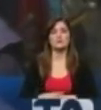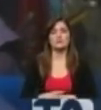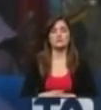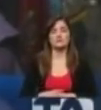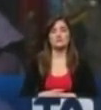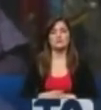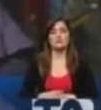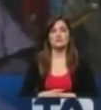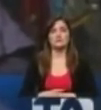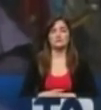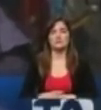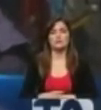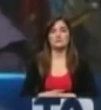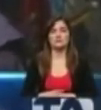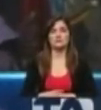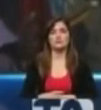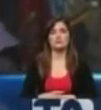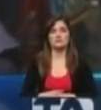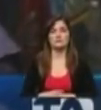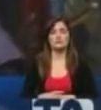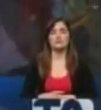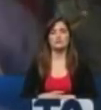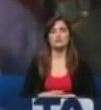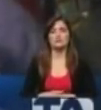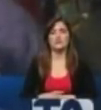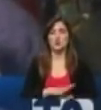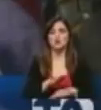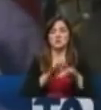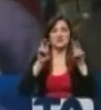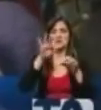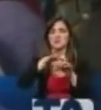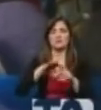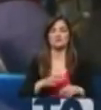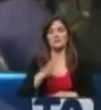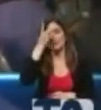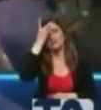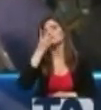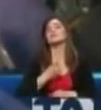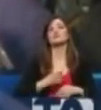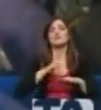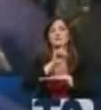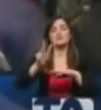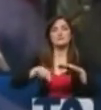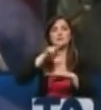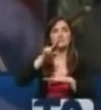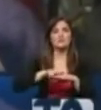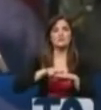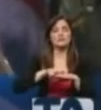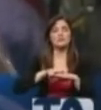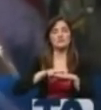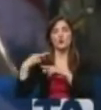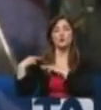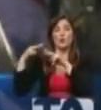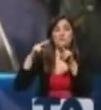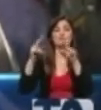tienen materia o que no tratan materia electoral. Mientras tanto, hay una decisión tomada por la Dirección Nacional en la que se le encarga